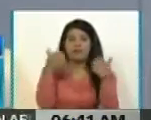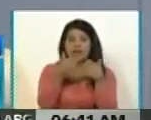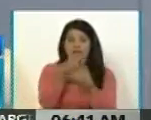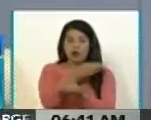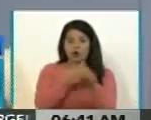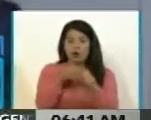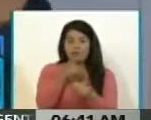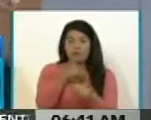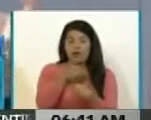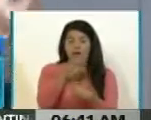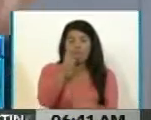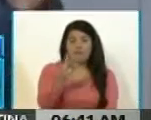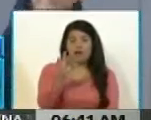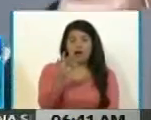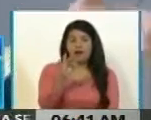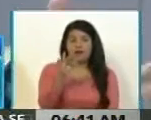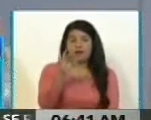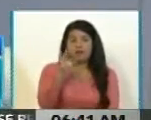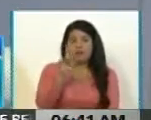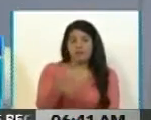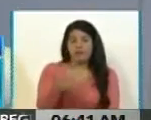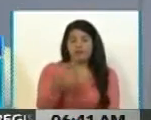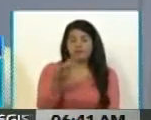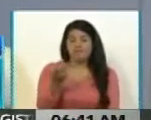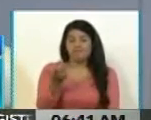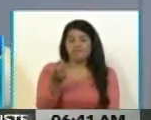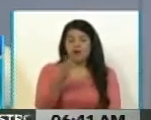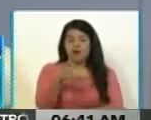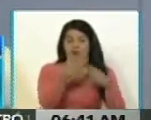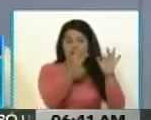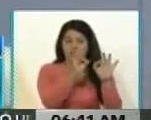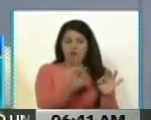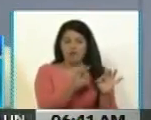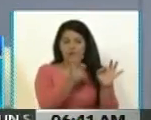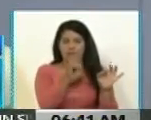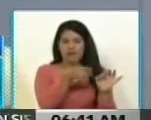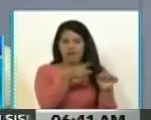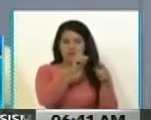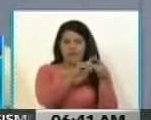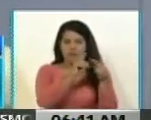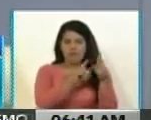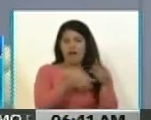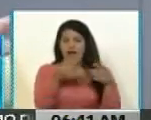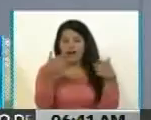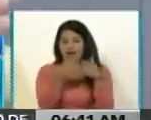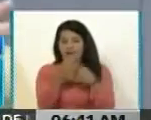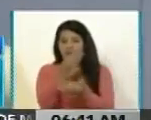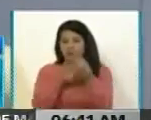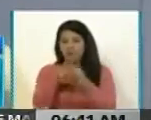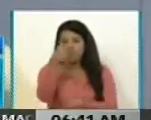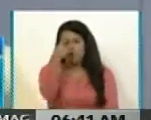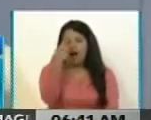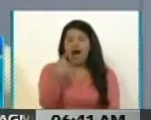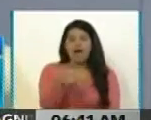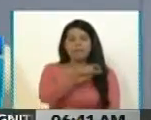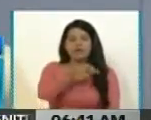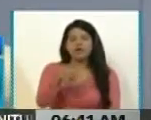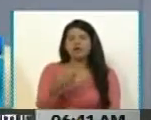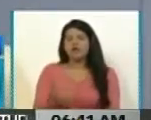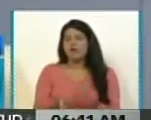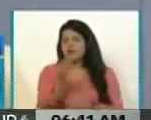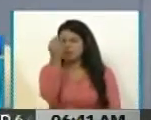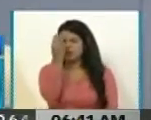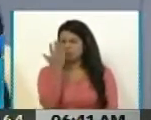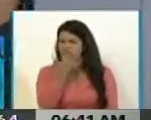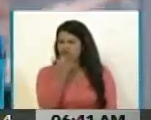económica y cómo, cuáles son los mecanismos a través de los cuales se ha generado esa guerra, porque ciertamente hay gente que todavía lo duda, que